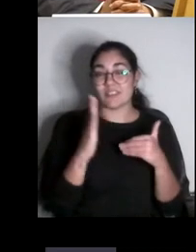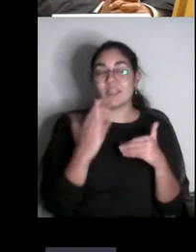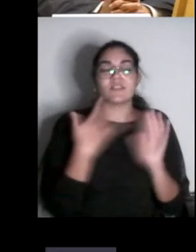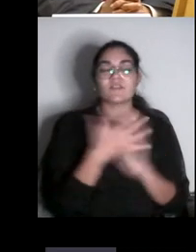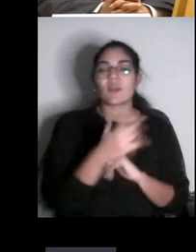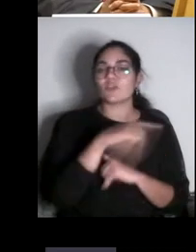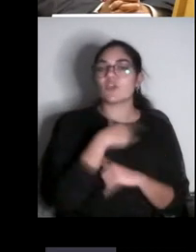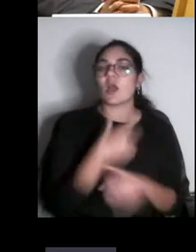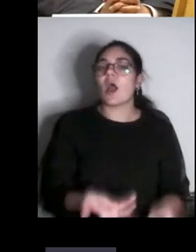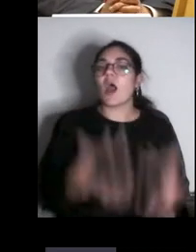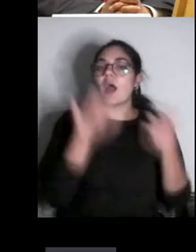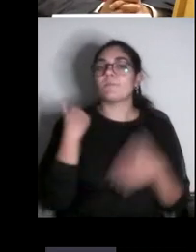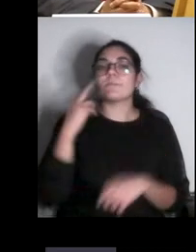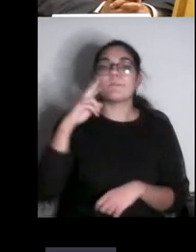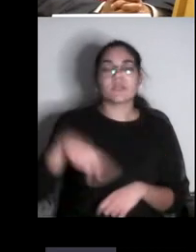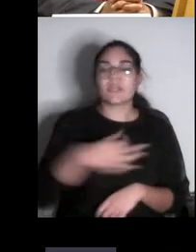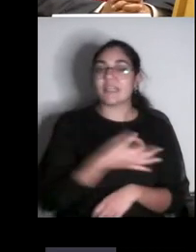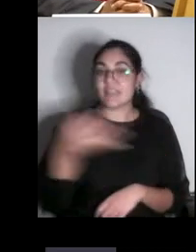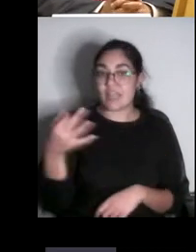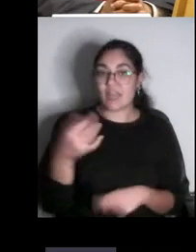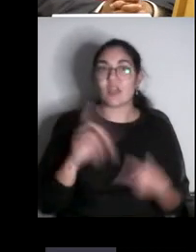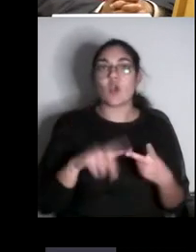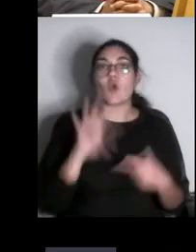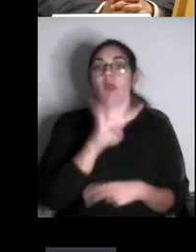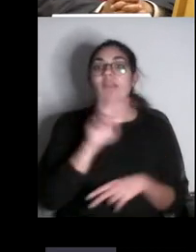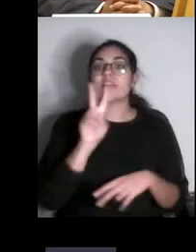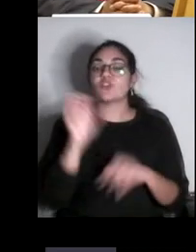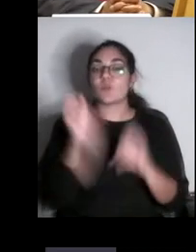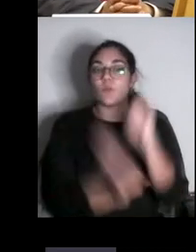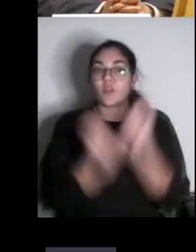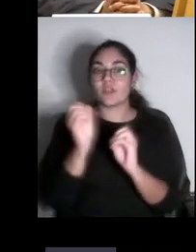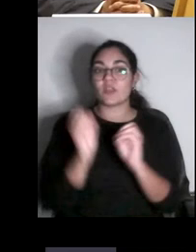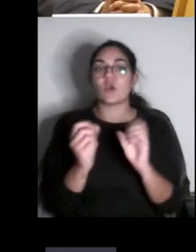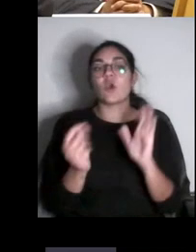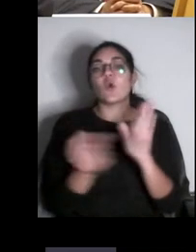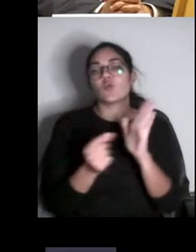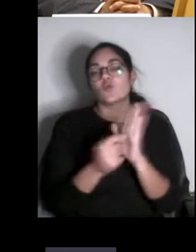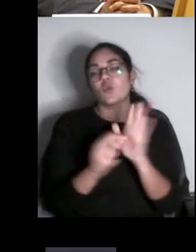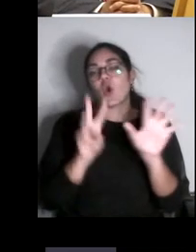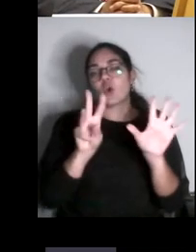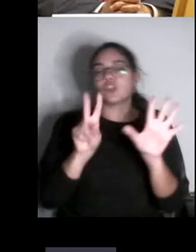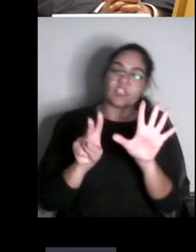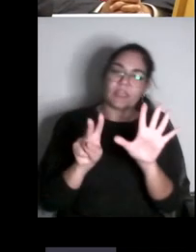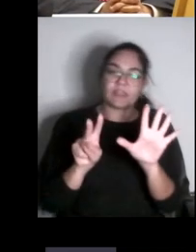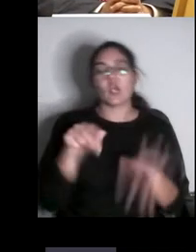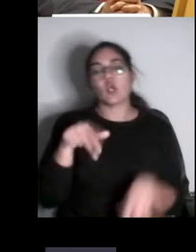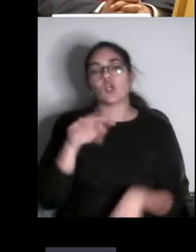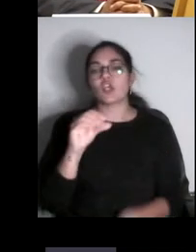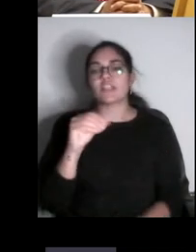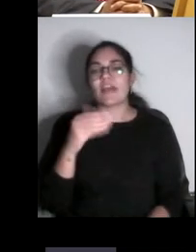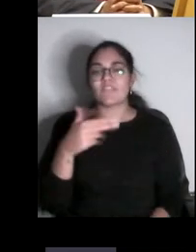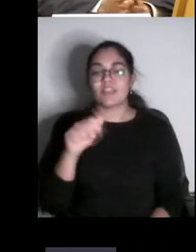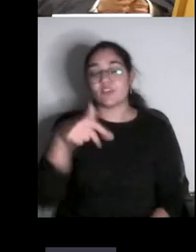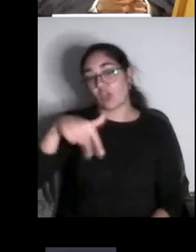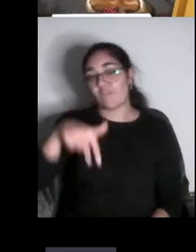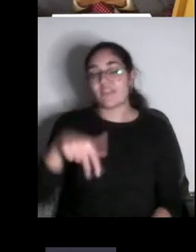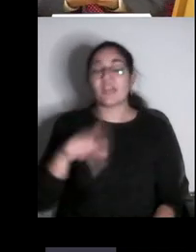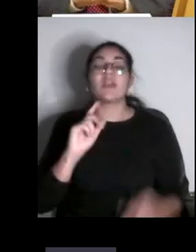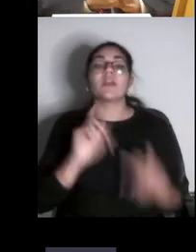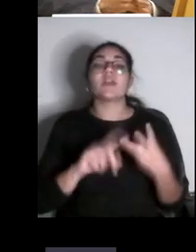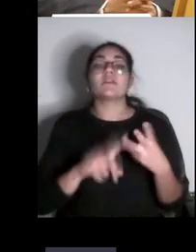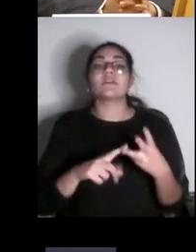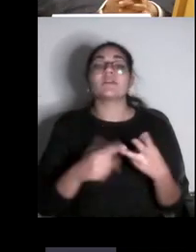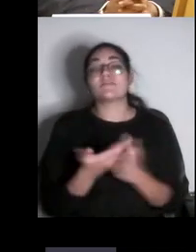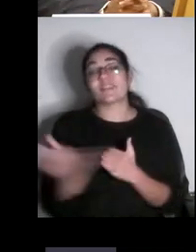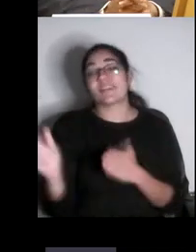solicitudes recibidas, un 42% ha obtenido notable y un 8% favorable. Ha habido un